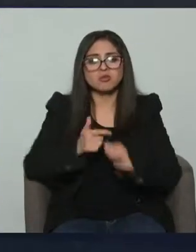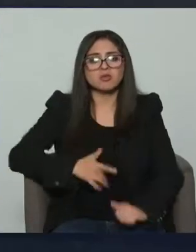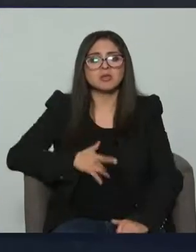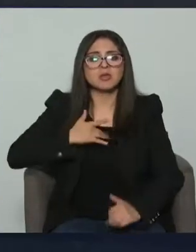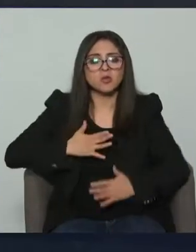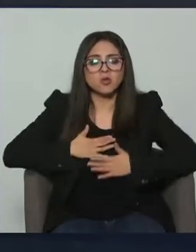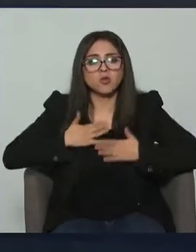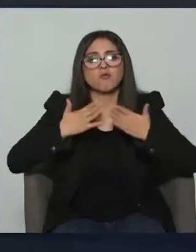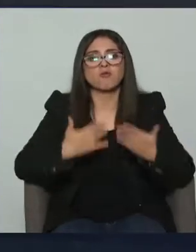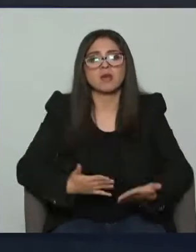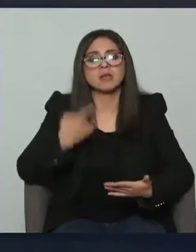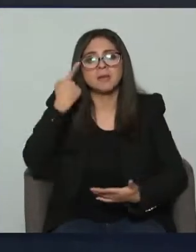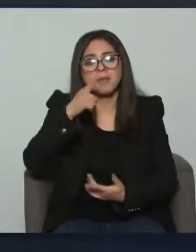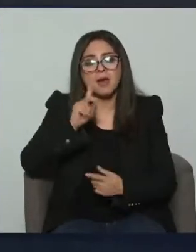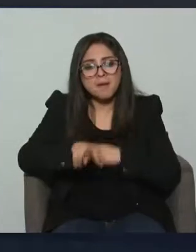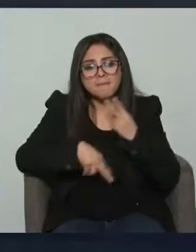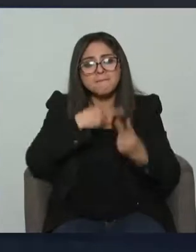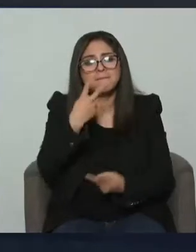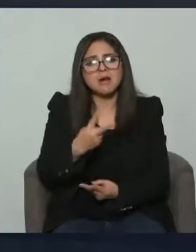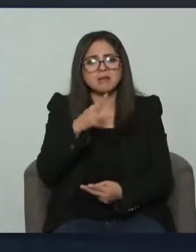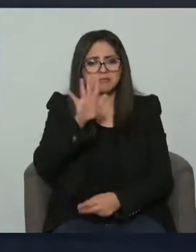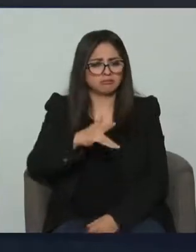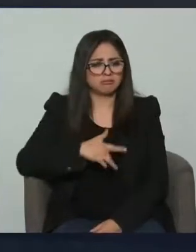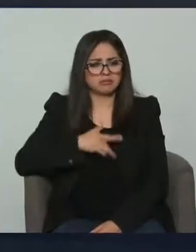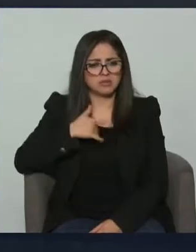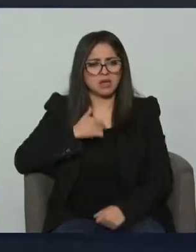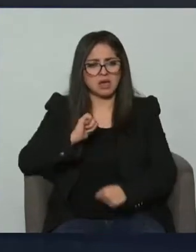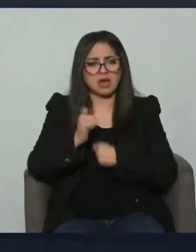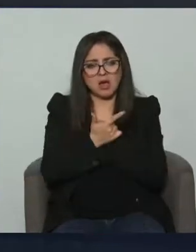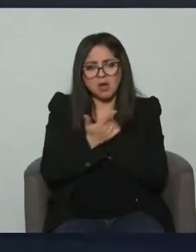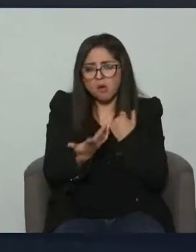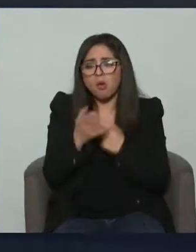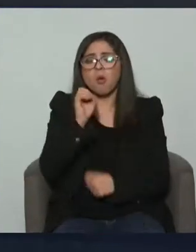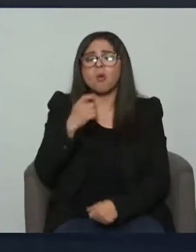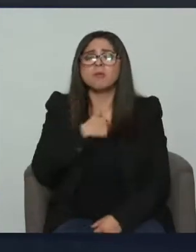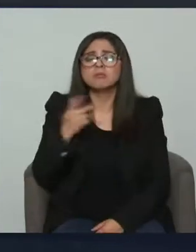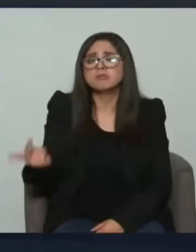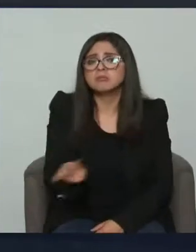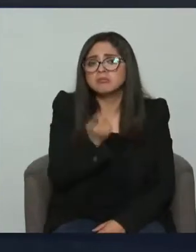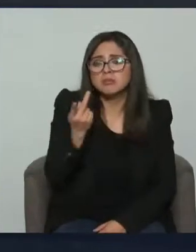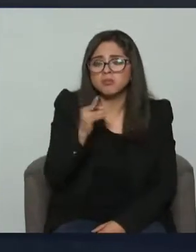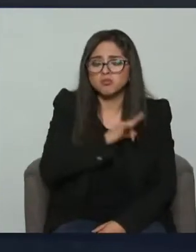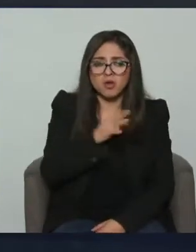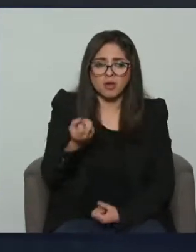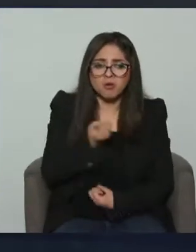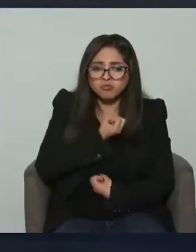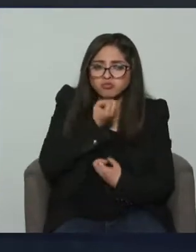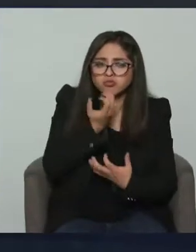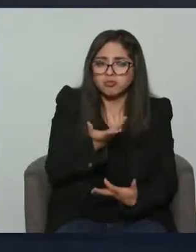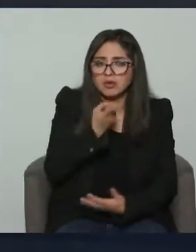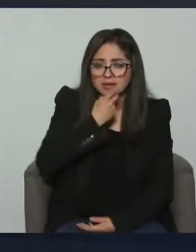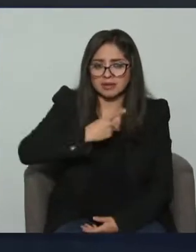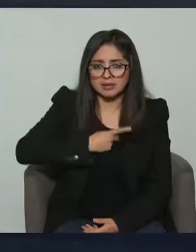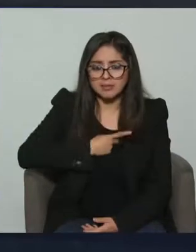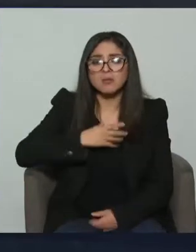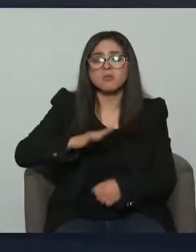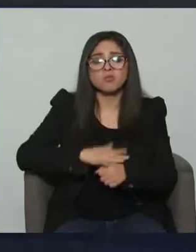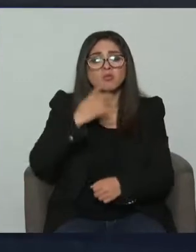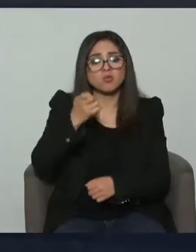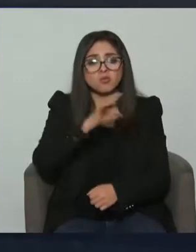pasa? O al joven, ¿qué te pasa? O sea, ¿no? Entonces, creo que a veces los adultos en esta visión adultocéntrica se nos olvida que ellos saben qué les